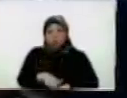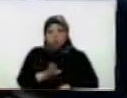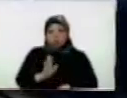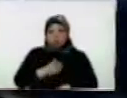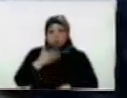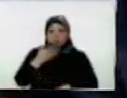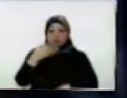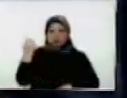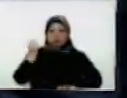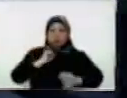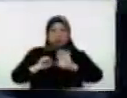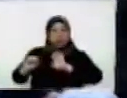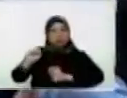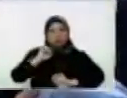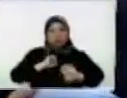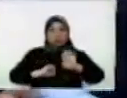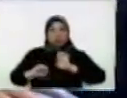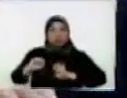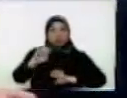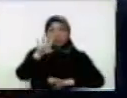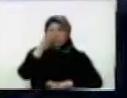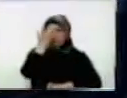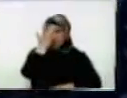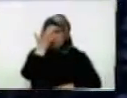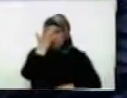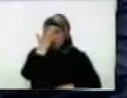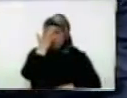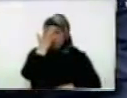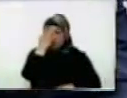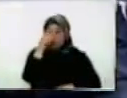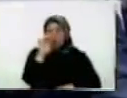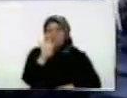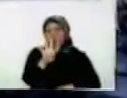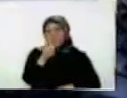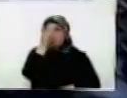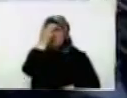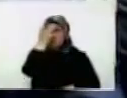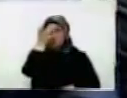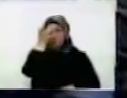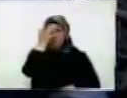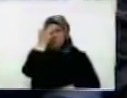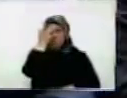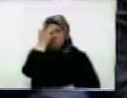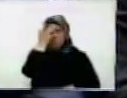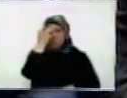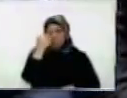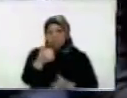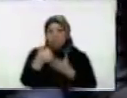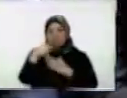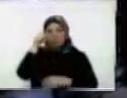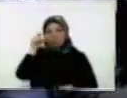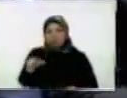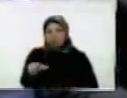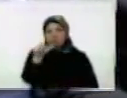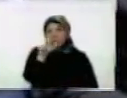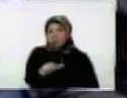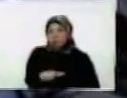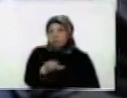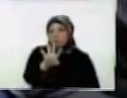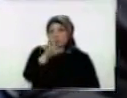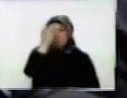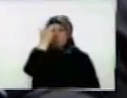ese movimiento del 4 de febrero, un 4 de febrero que despertó al pueblo, un 4 de